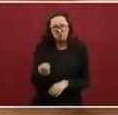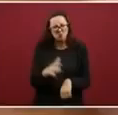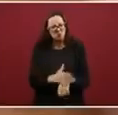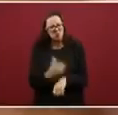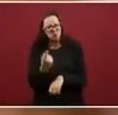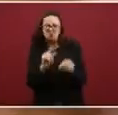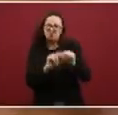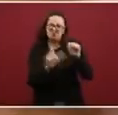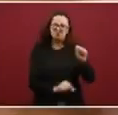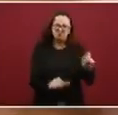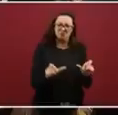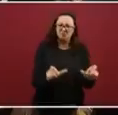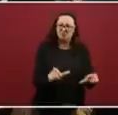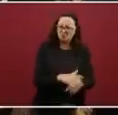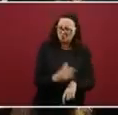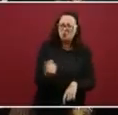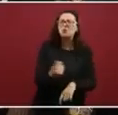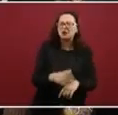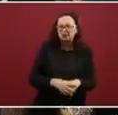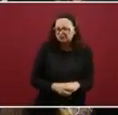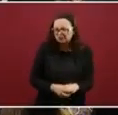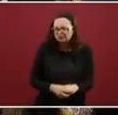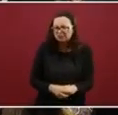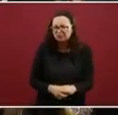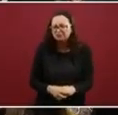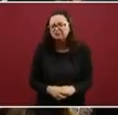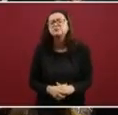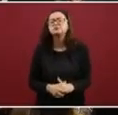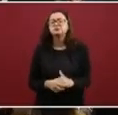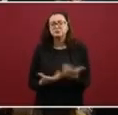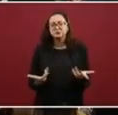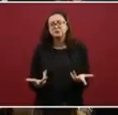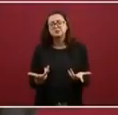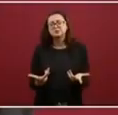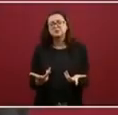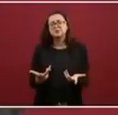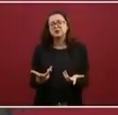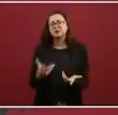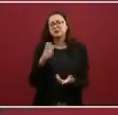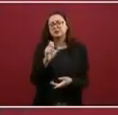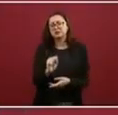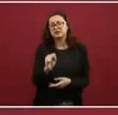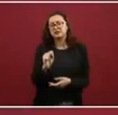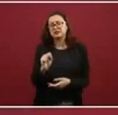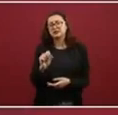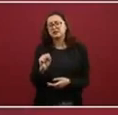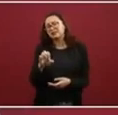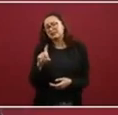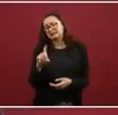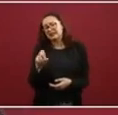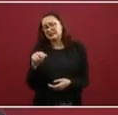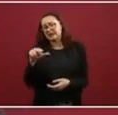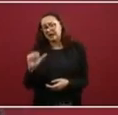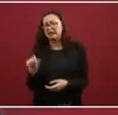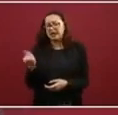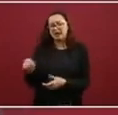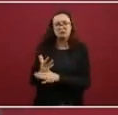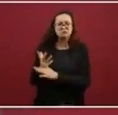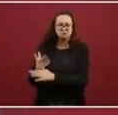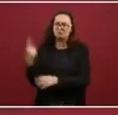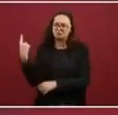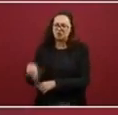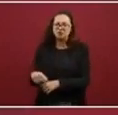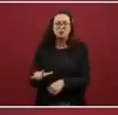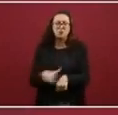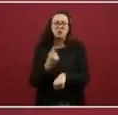Guardia Nacional? Porque así lo determinó la Secretaría de Defensa Nacional para apoyar a la Guardia, porque la Guardia pues todavía en este